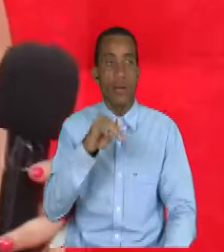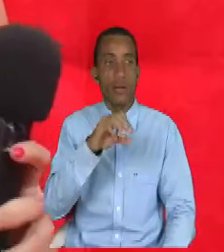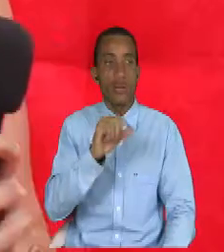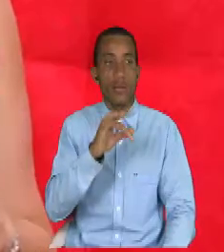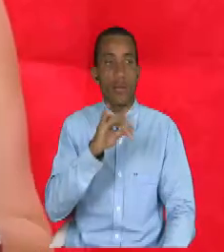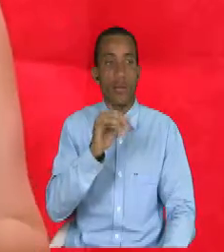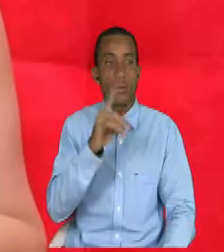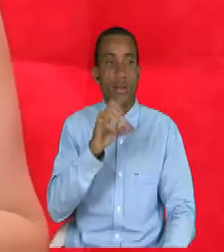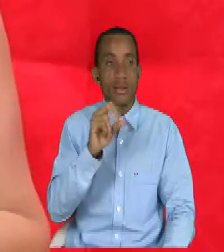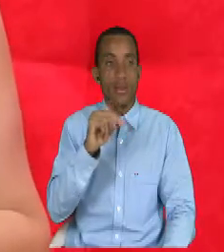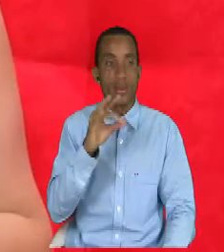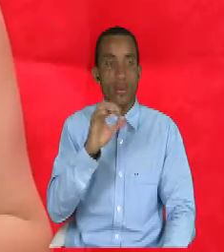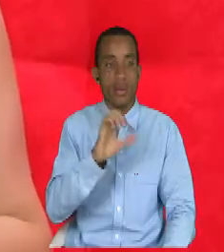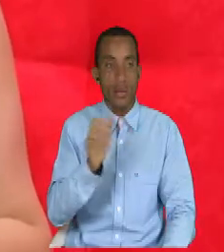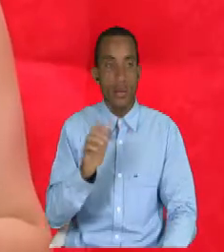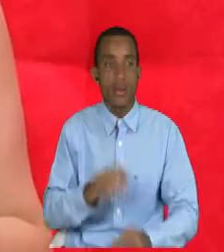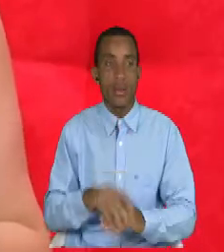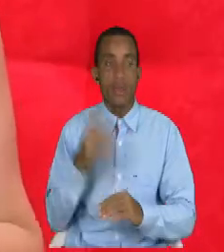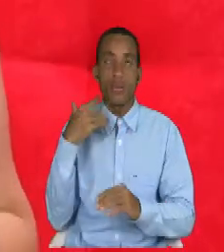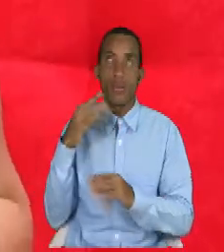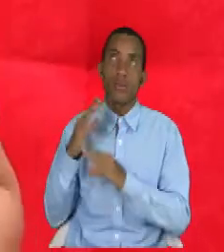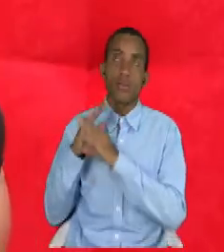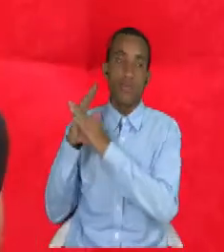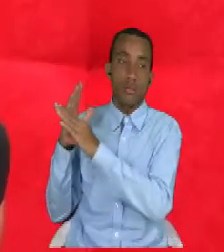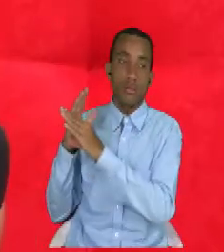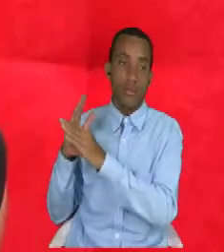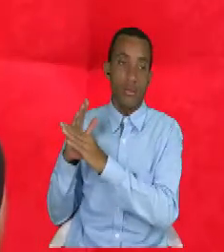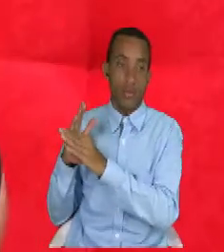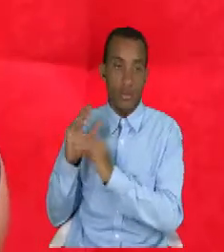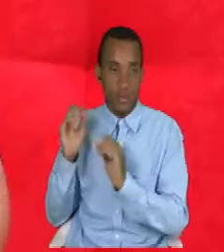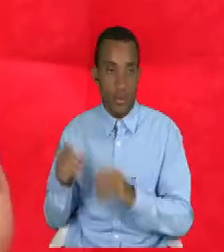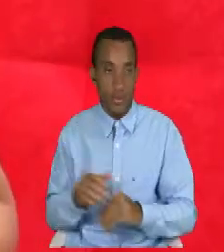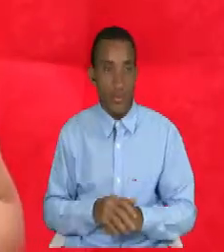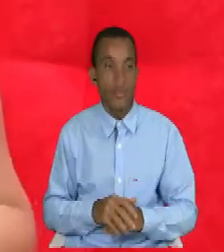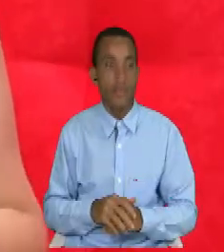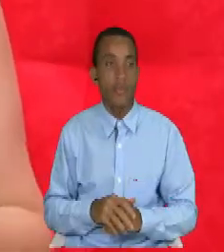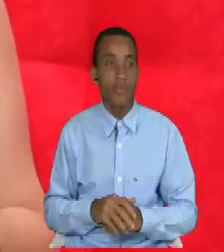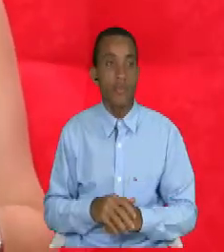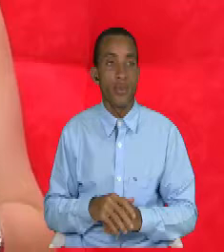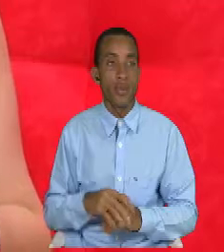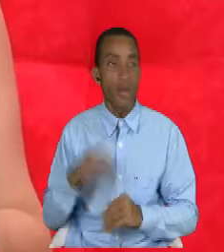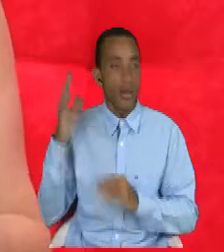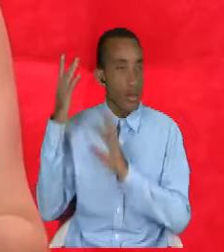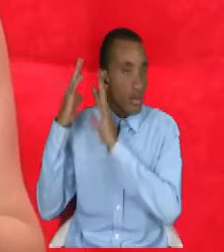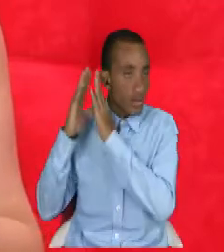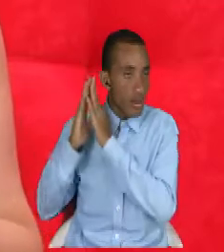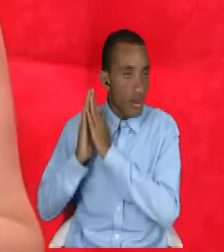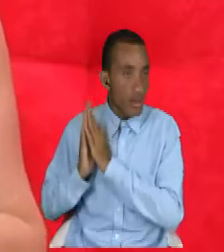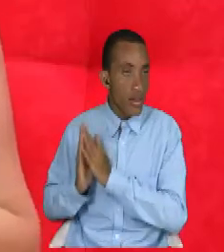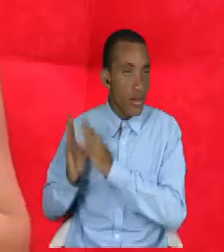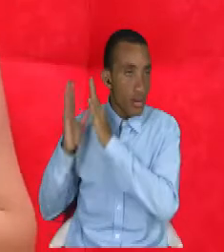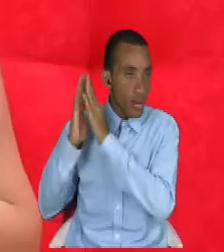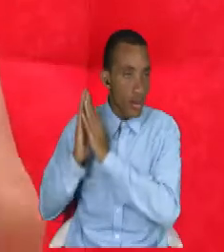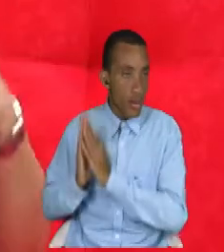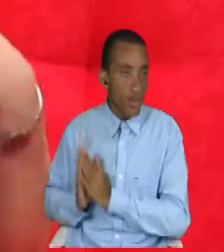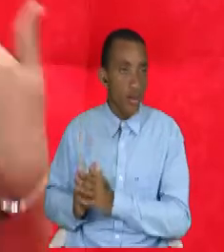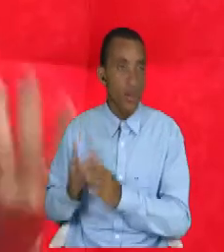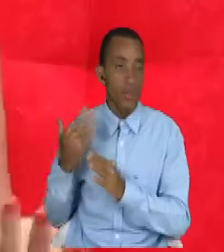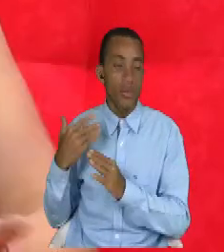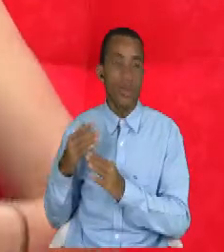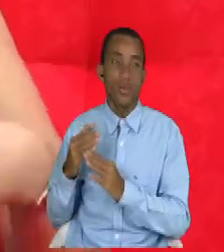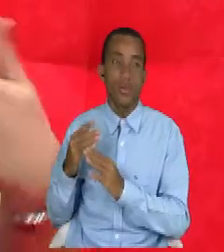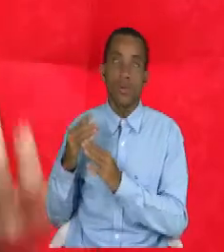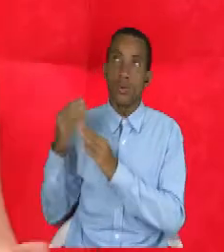matiz ante también trae termo protector entonces él lo que hace es que nos regula el cabello y aparte de eso también nos protege